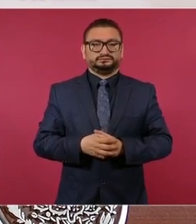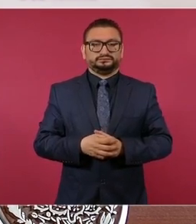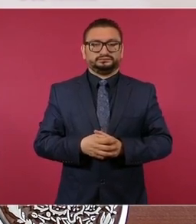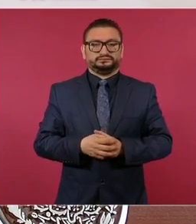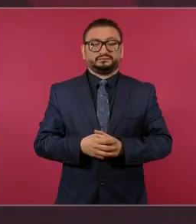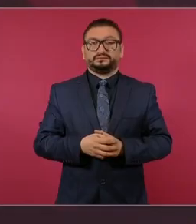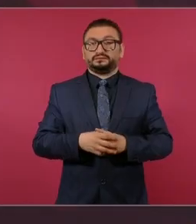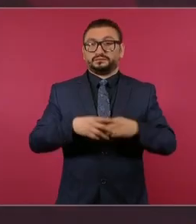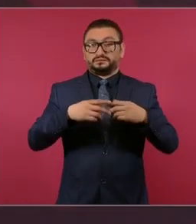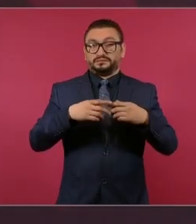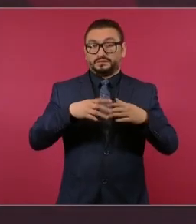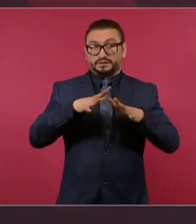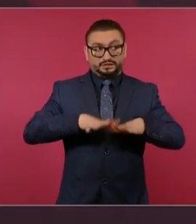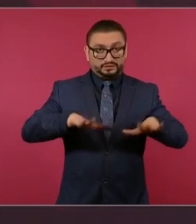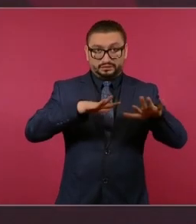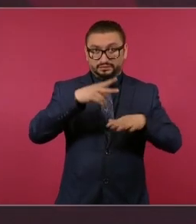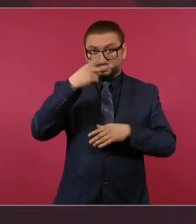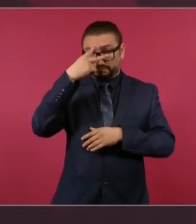pobre México,